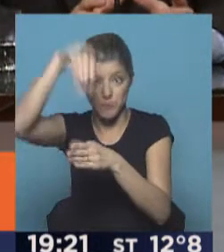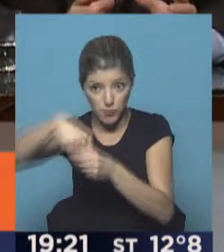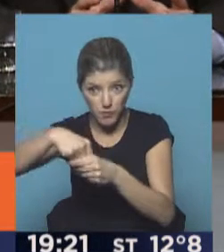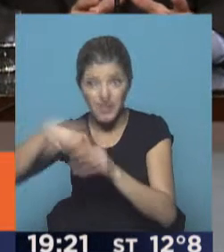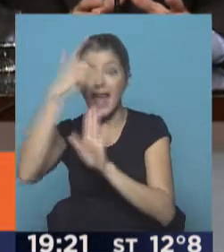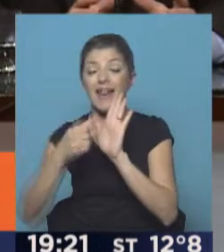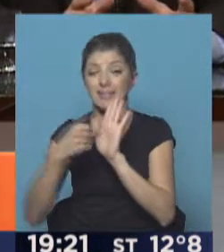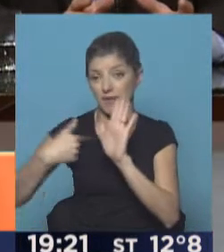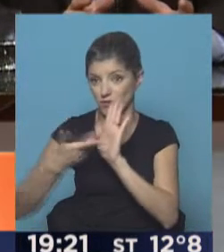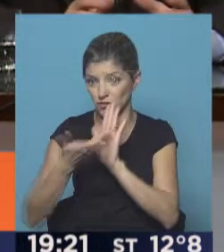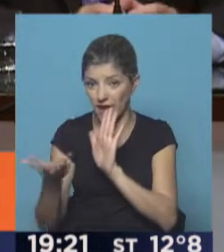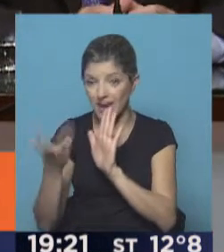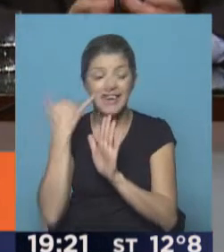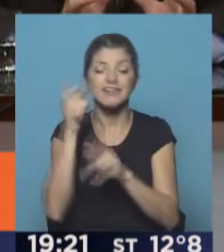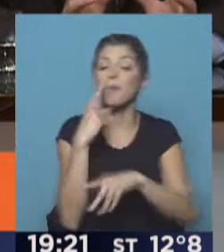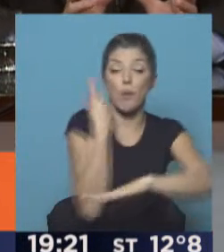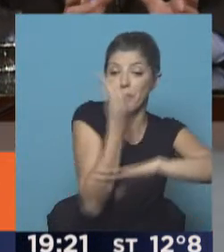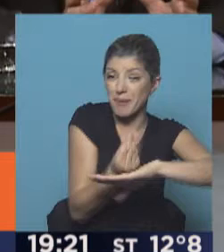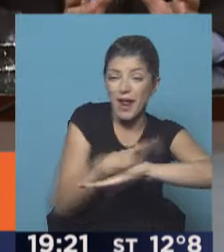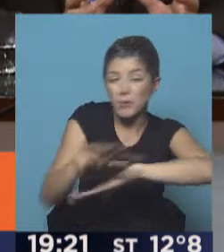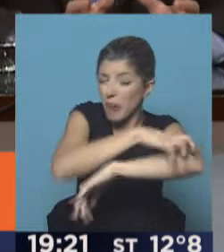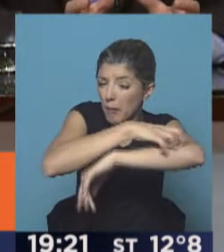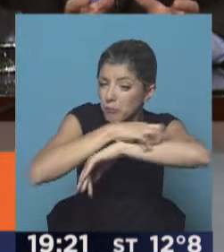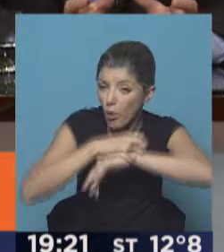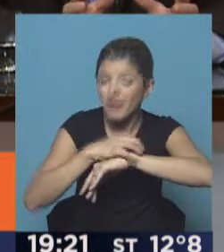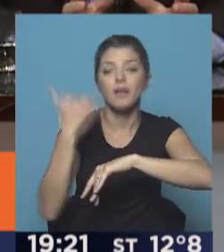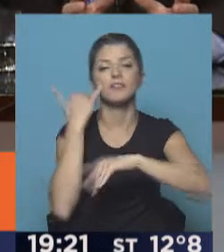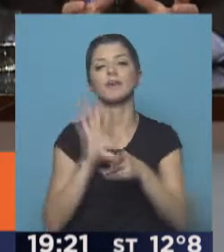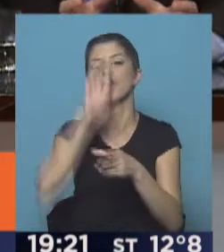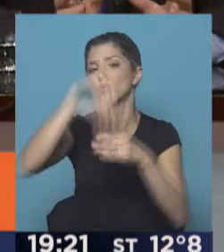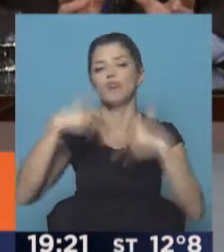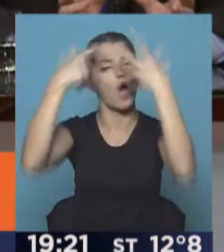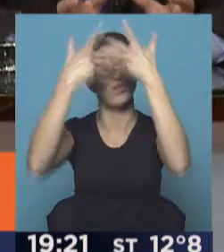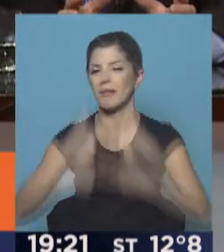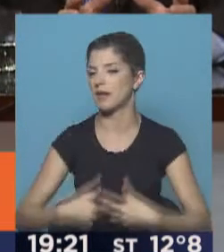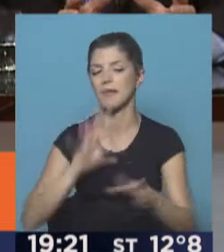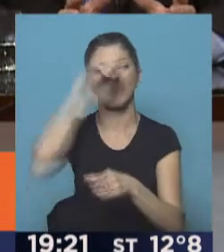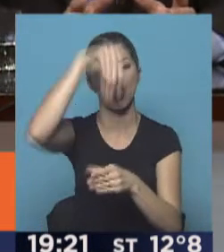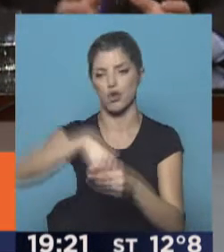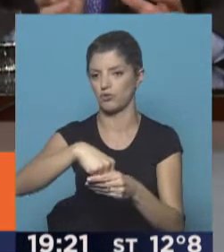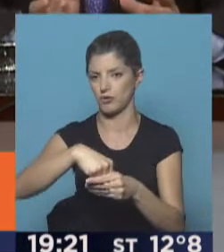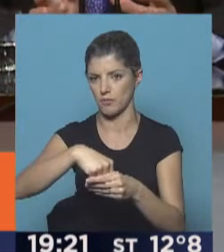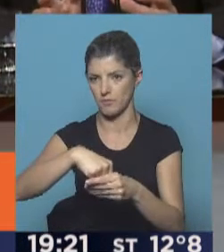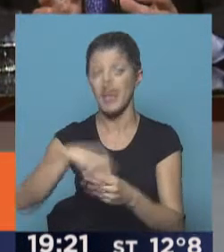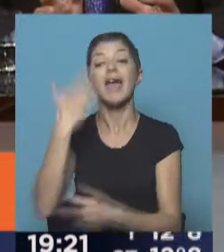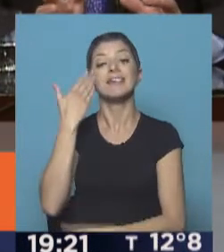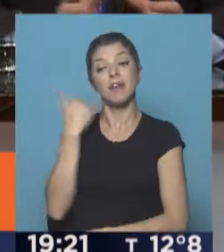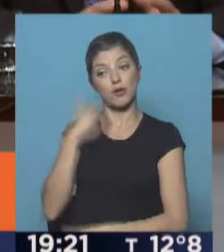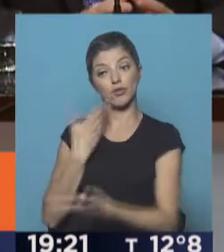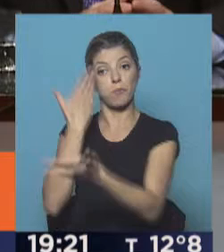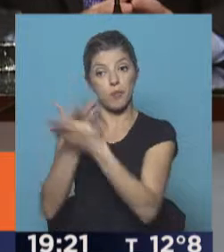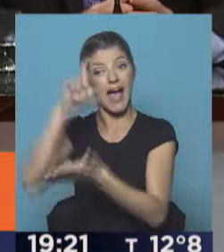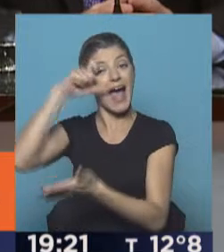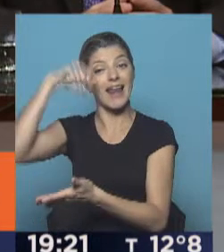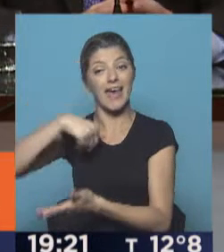por estar en un barrio vulnerable, van a ser incluidos en forma directa. Esto ya lo recibió el ENRE, que fue una decisión